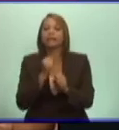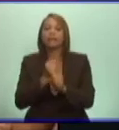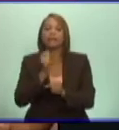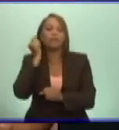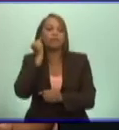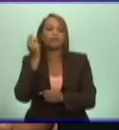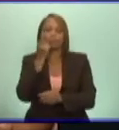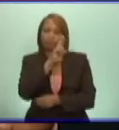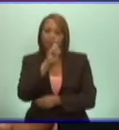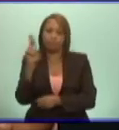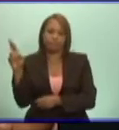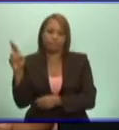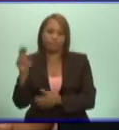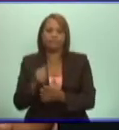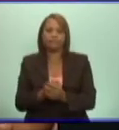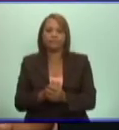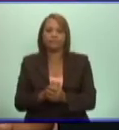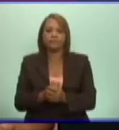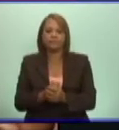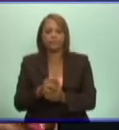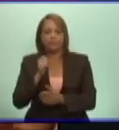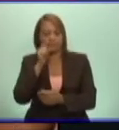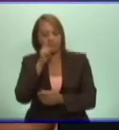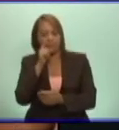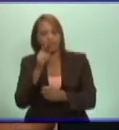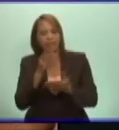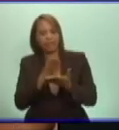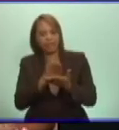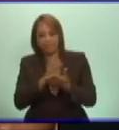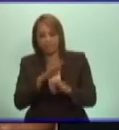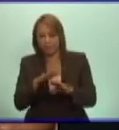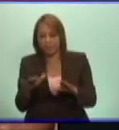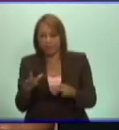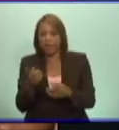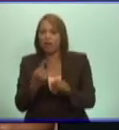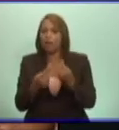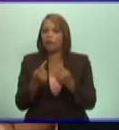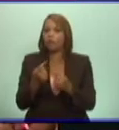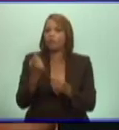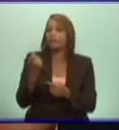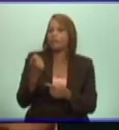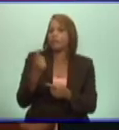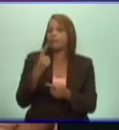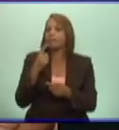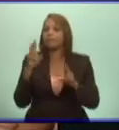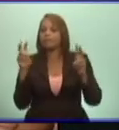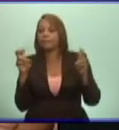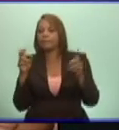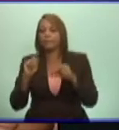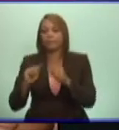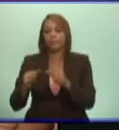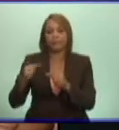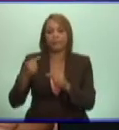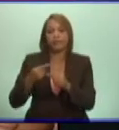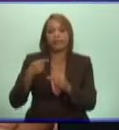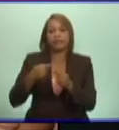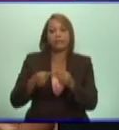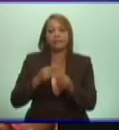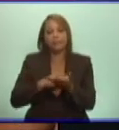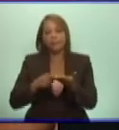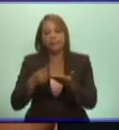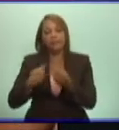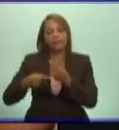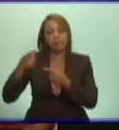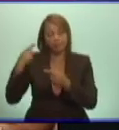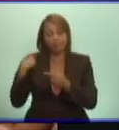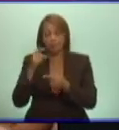revolución. Ya terminaron las teleclases donde se abordaban, faltaban algunos temas por abordar, y hasta la semana anterior ya terminamos de